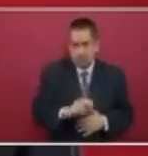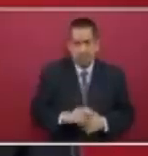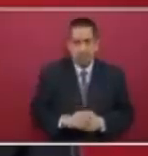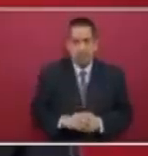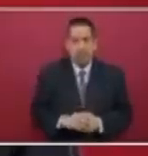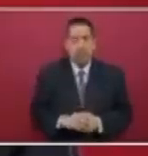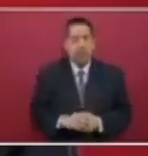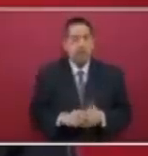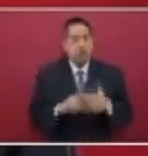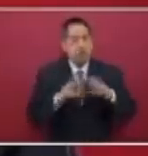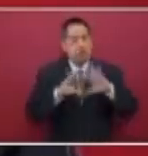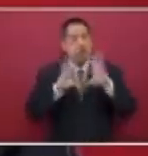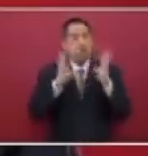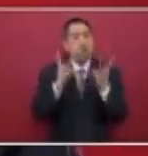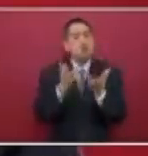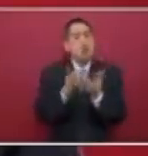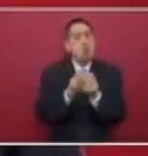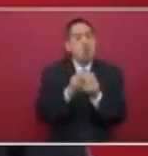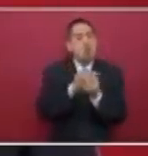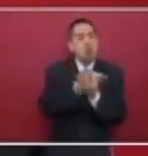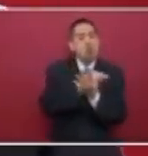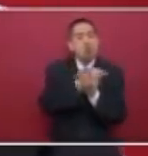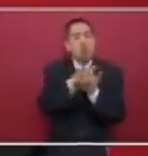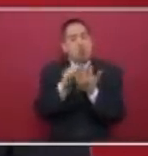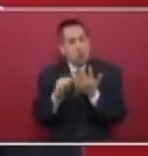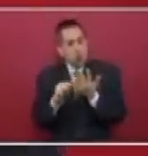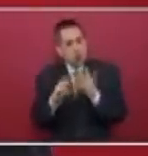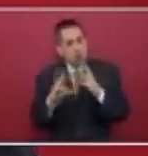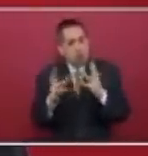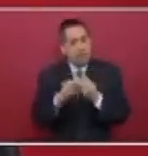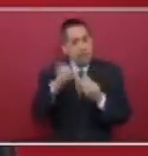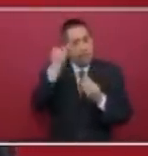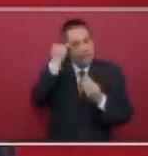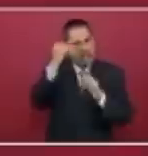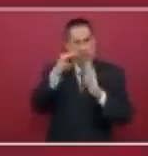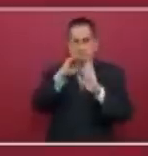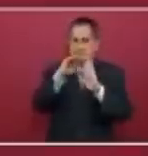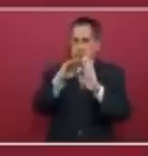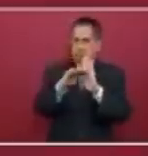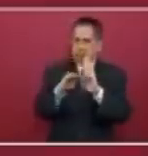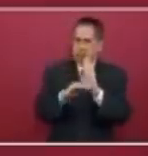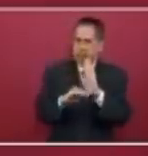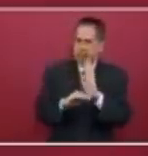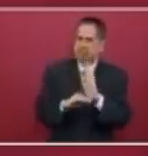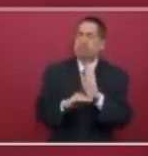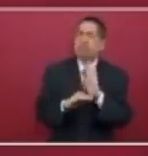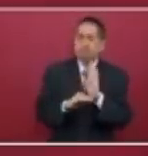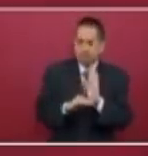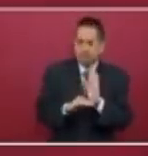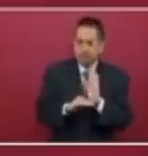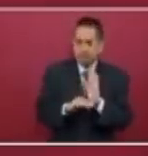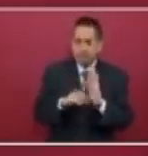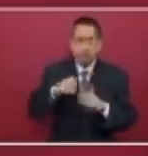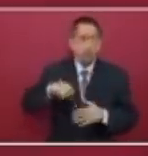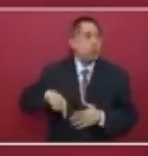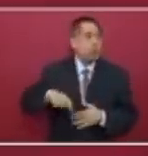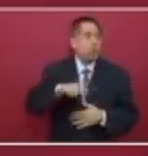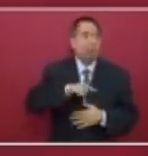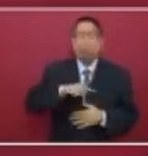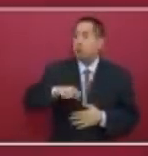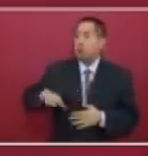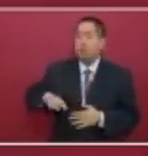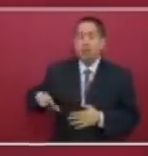es un conjunto de principios que nos obligan